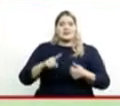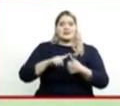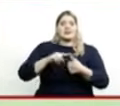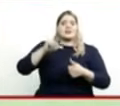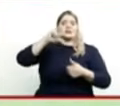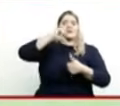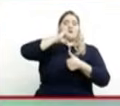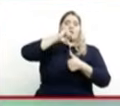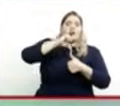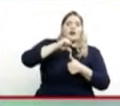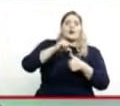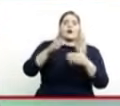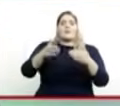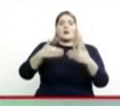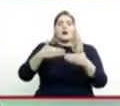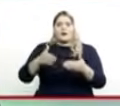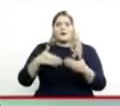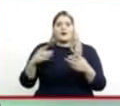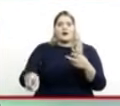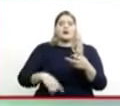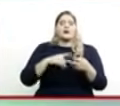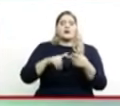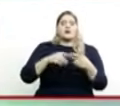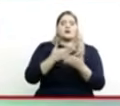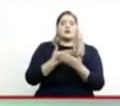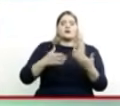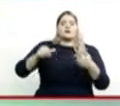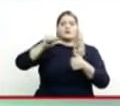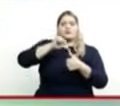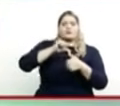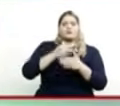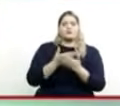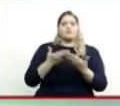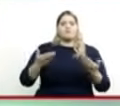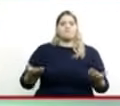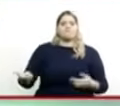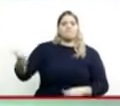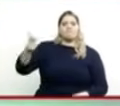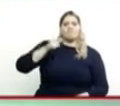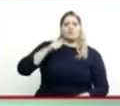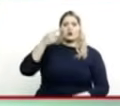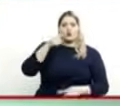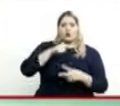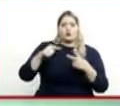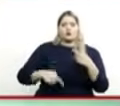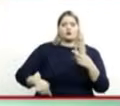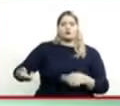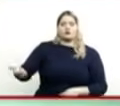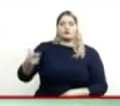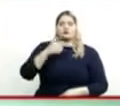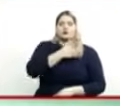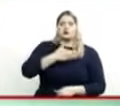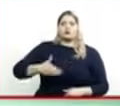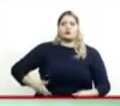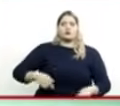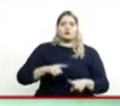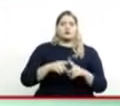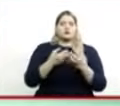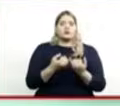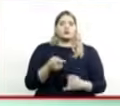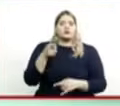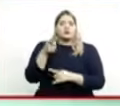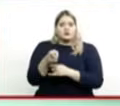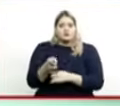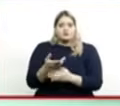República Dominicana. El Estado dejó de estar ausente. La diáspora del Departamento